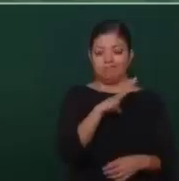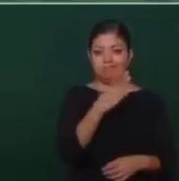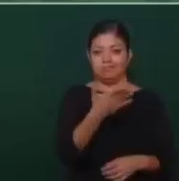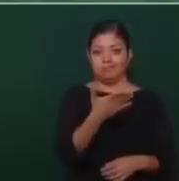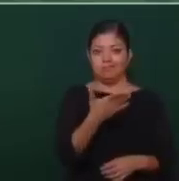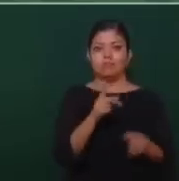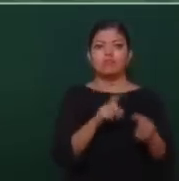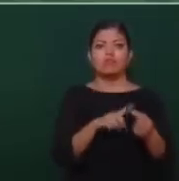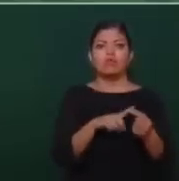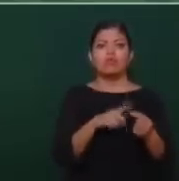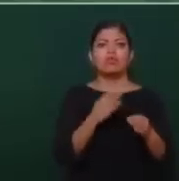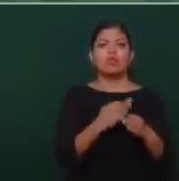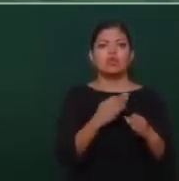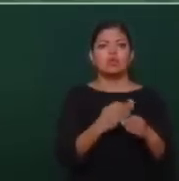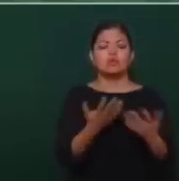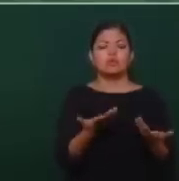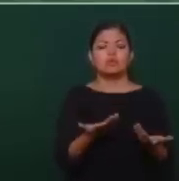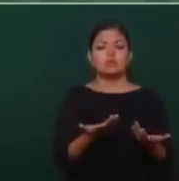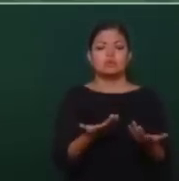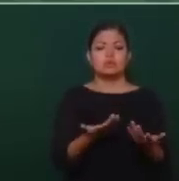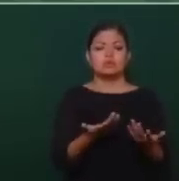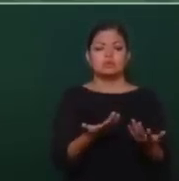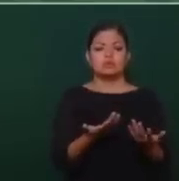¿Y dónde lo tenemos ahora?